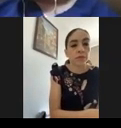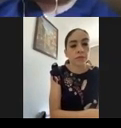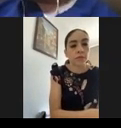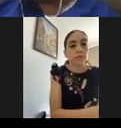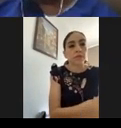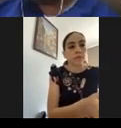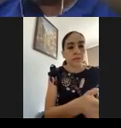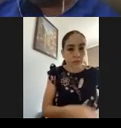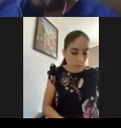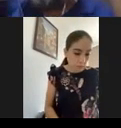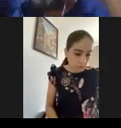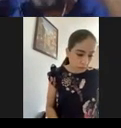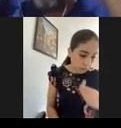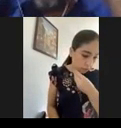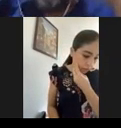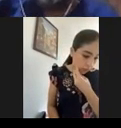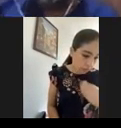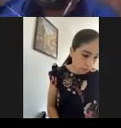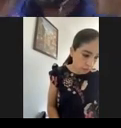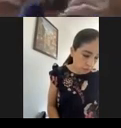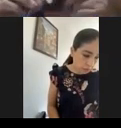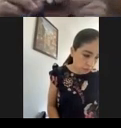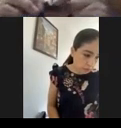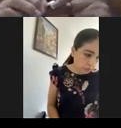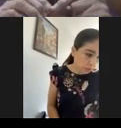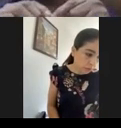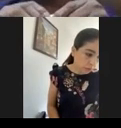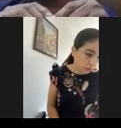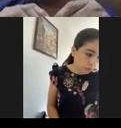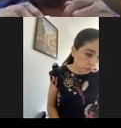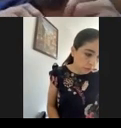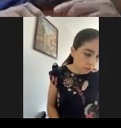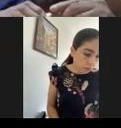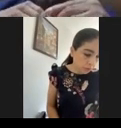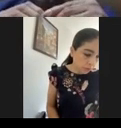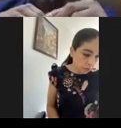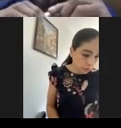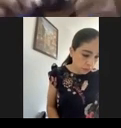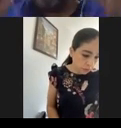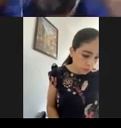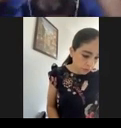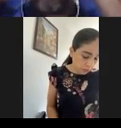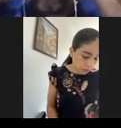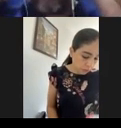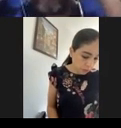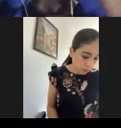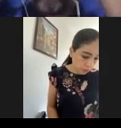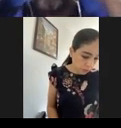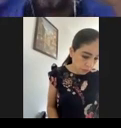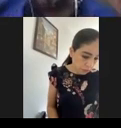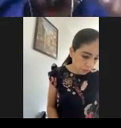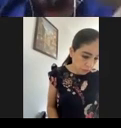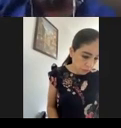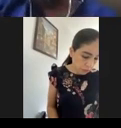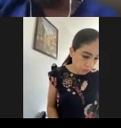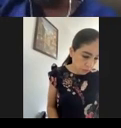conjuntamente para ir, incluso si tienen alguien alguna cuestión, hagamos esto un poco